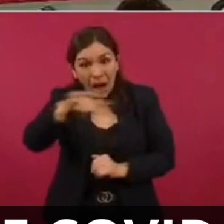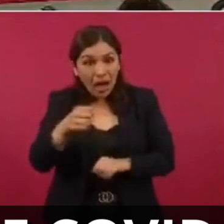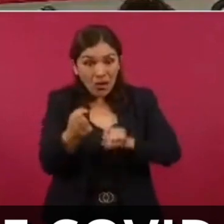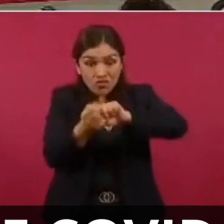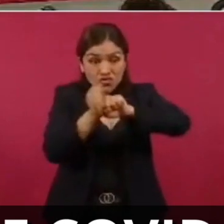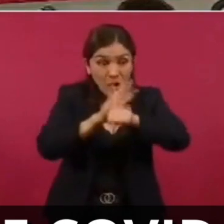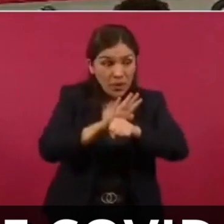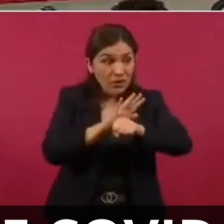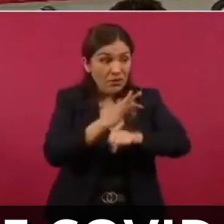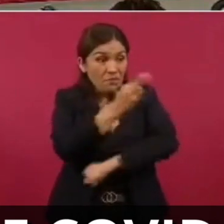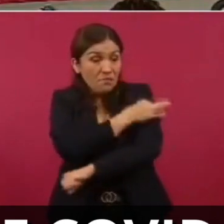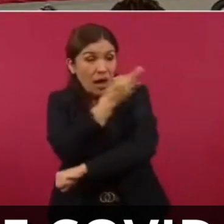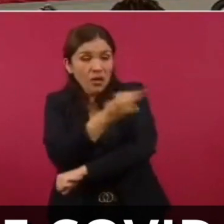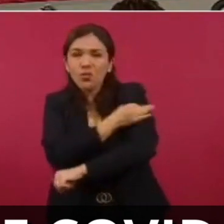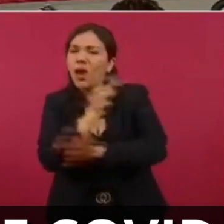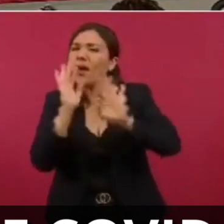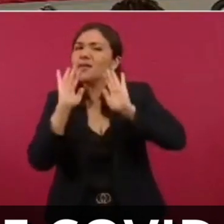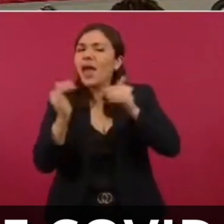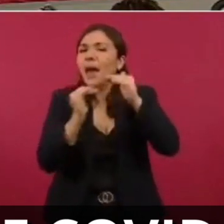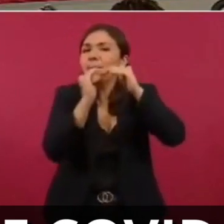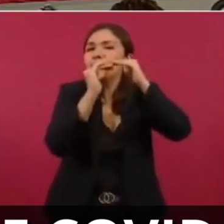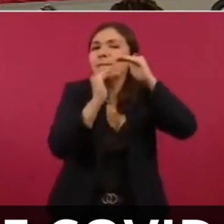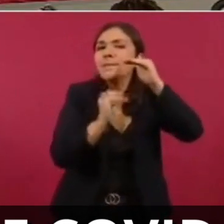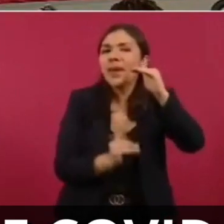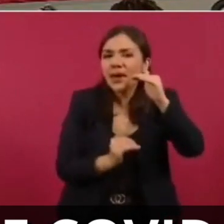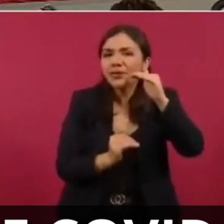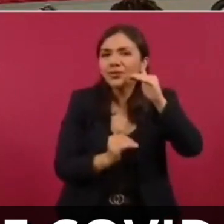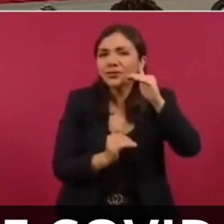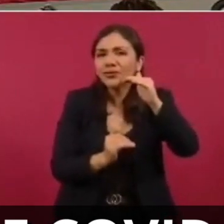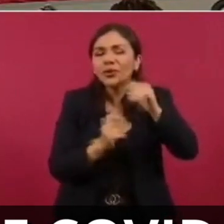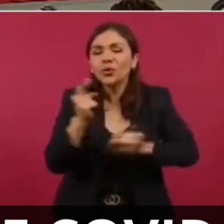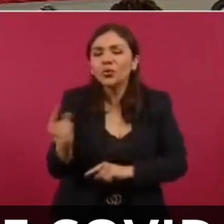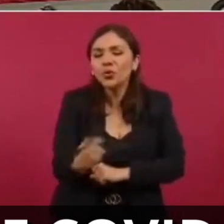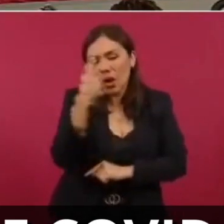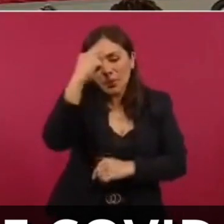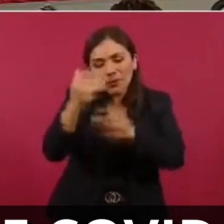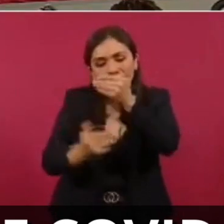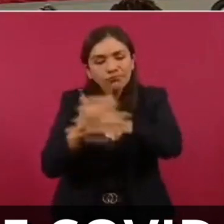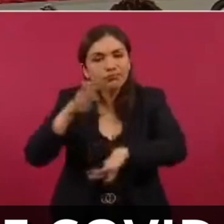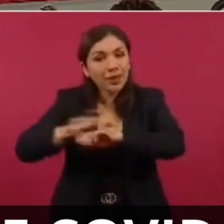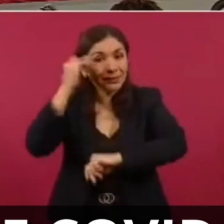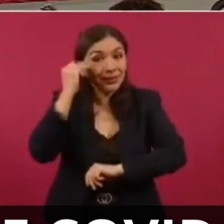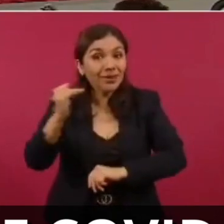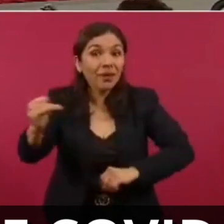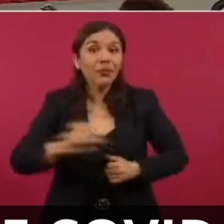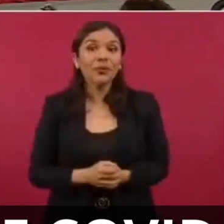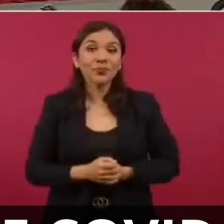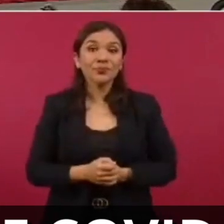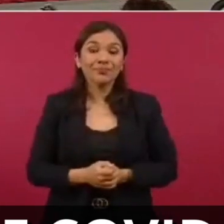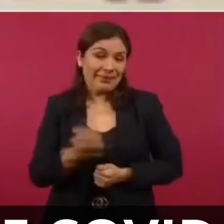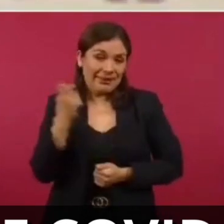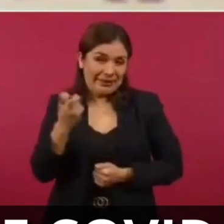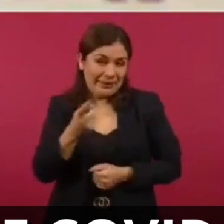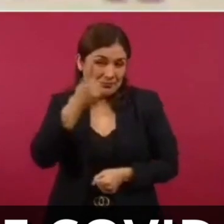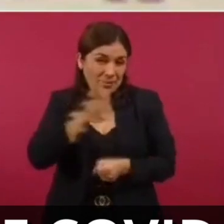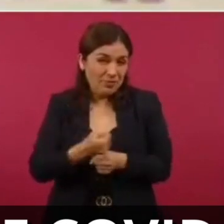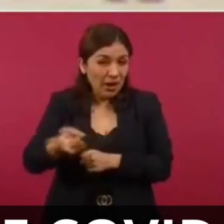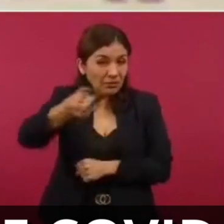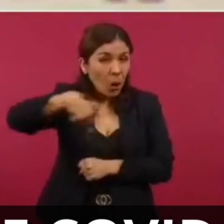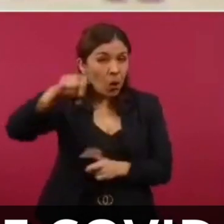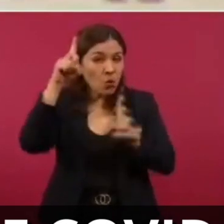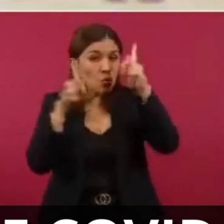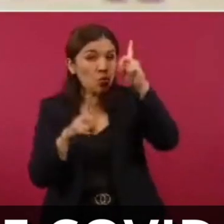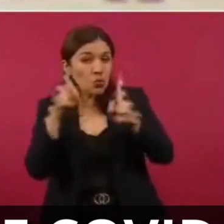de la política de vacunación COVID de sostenimiento. Ahí está el primer misterio, ahí está la